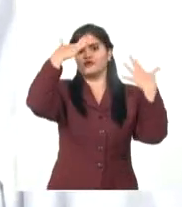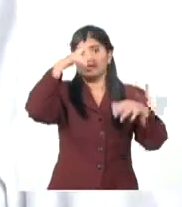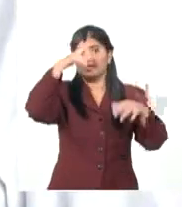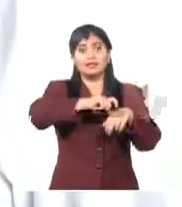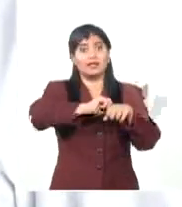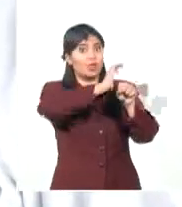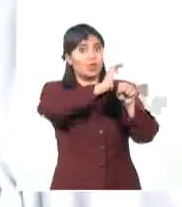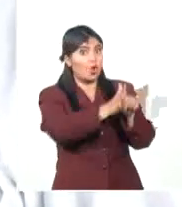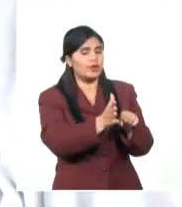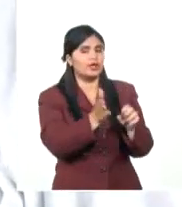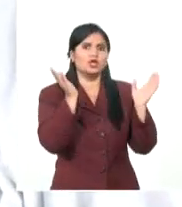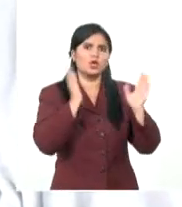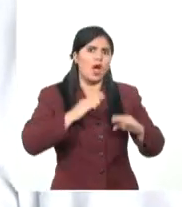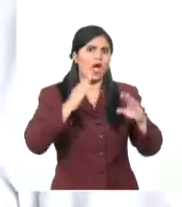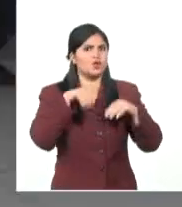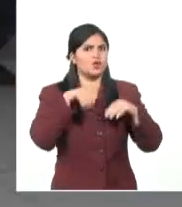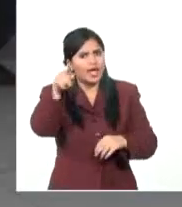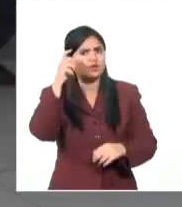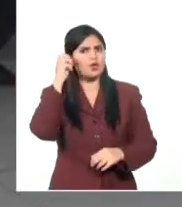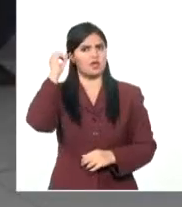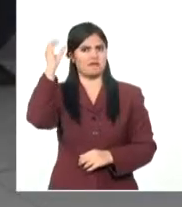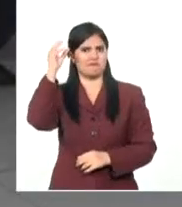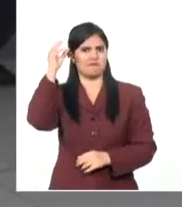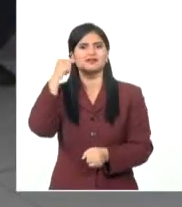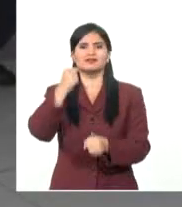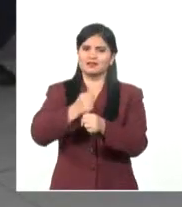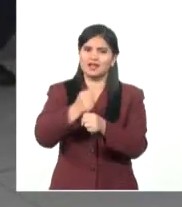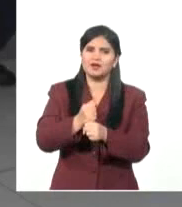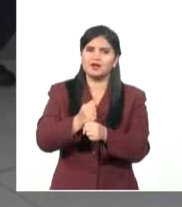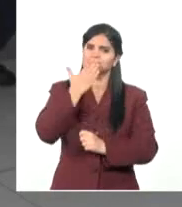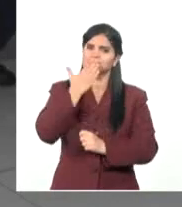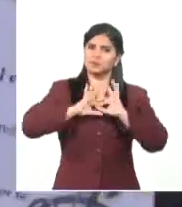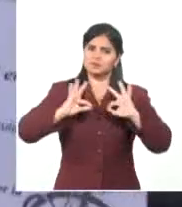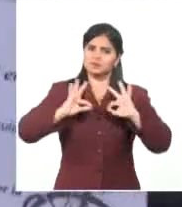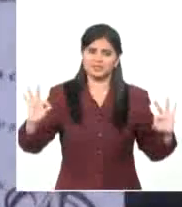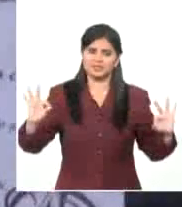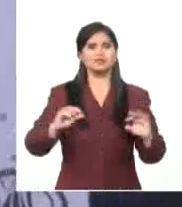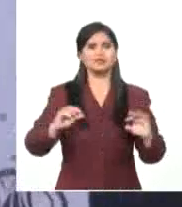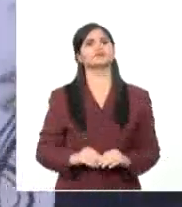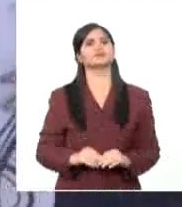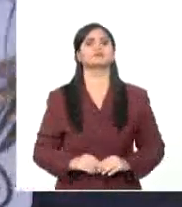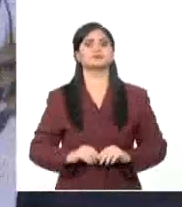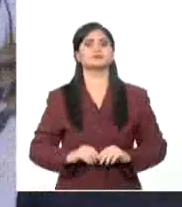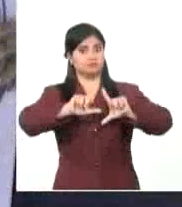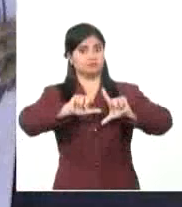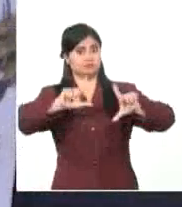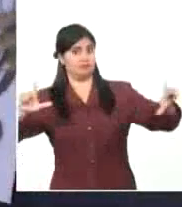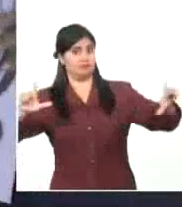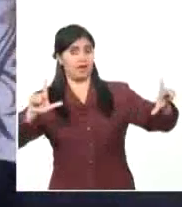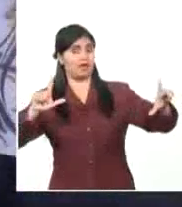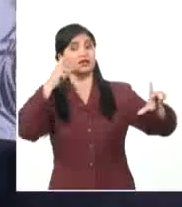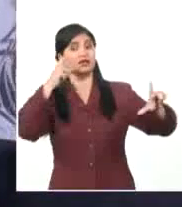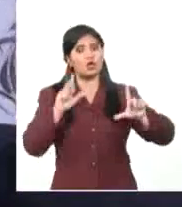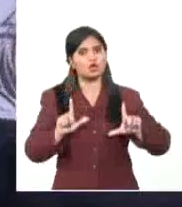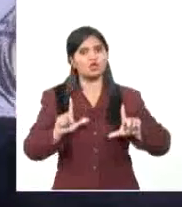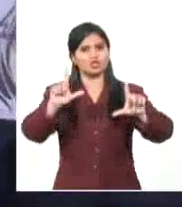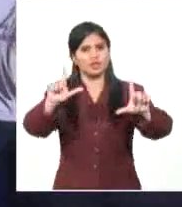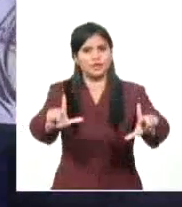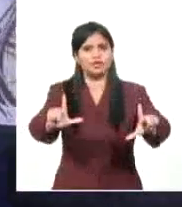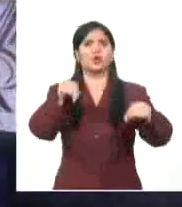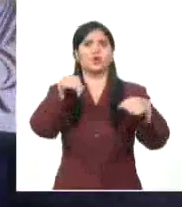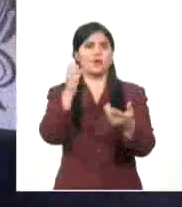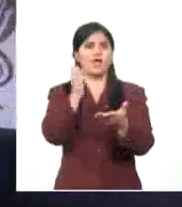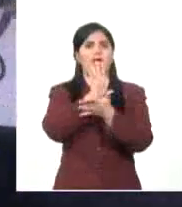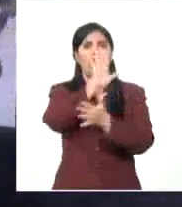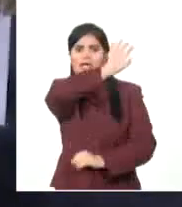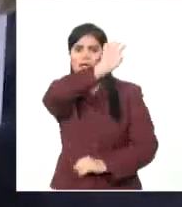déficit de piezas de repuesto para mantener la terminal en activo lo más estimado fue el reconocimiento recibido por